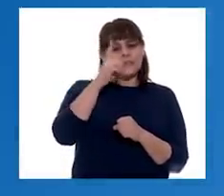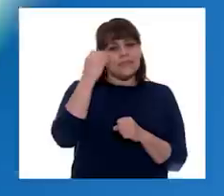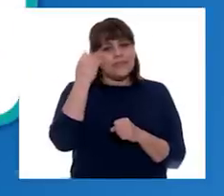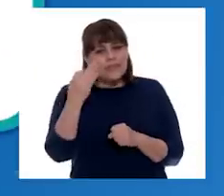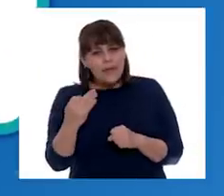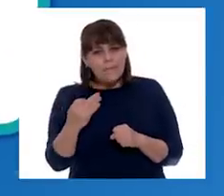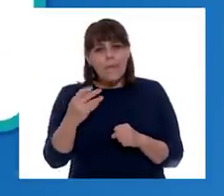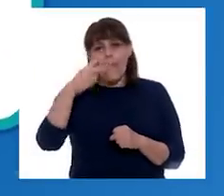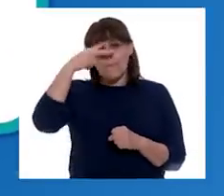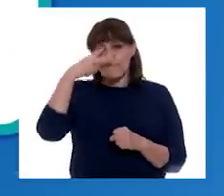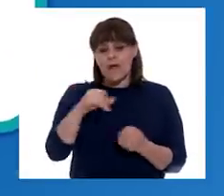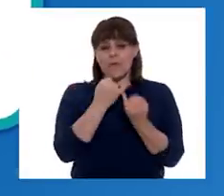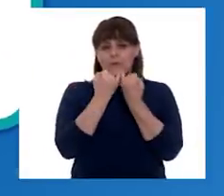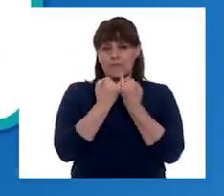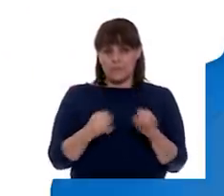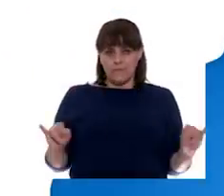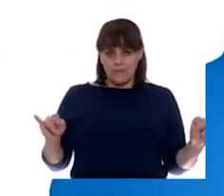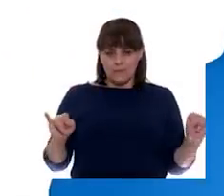Independiente.